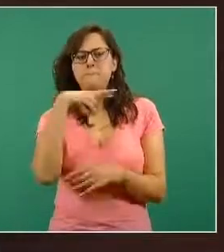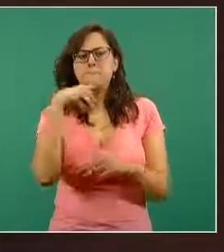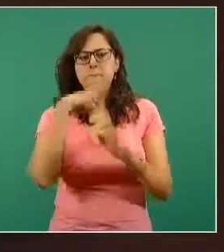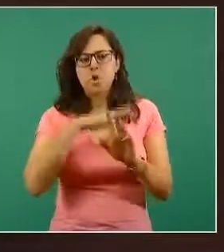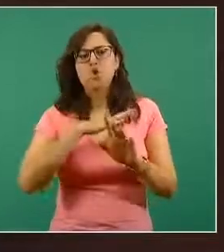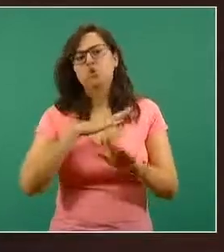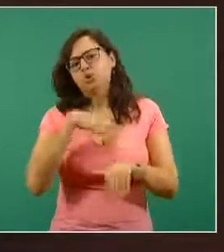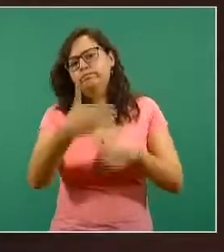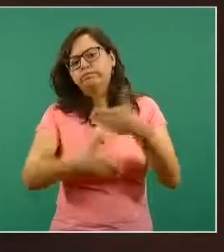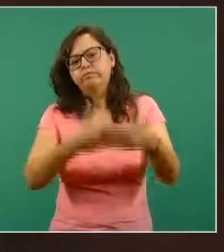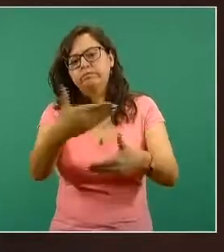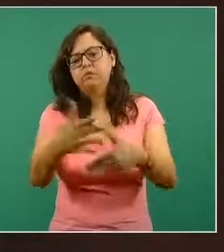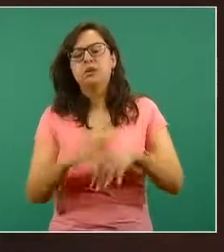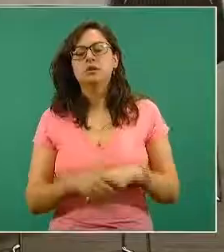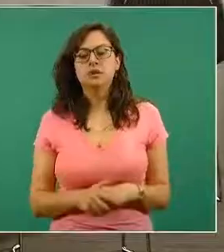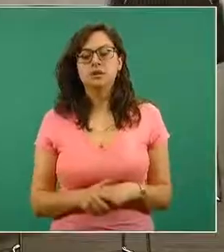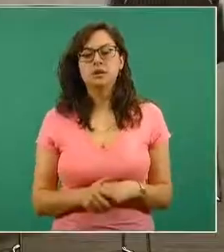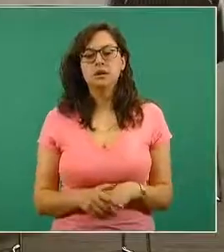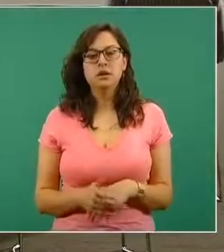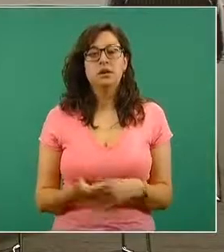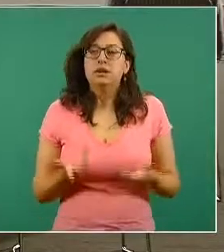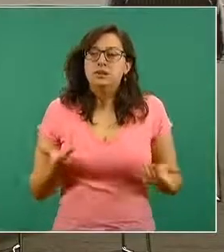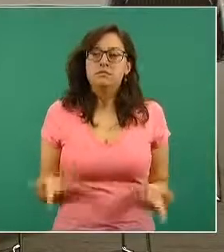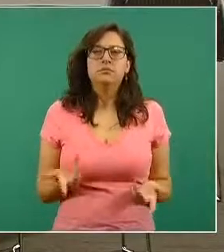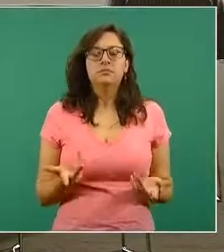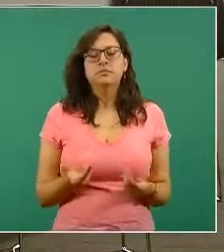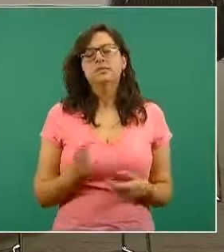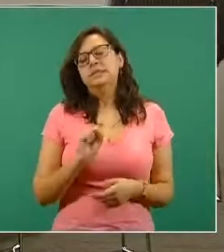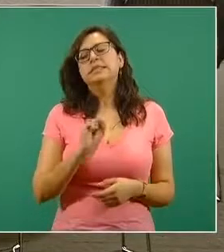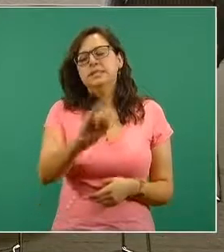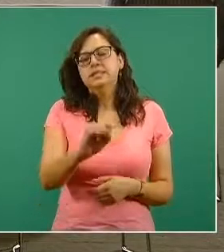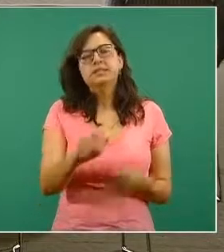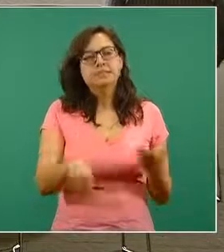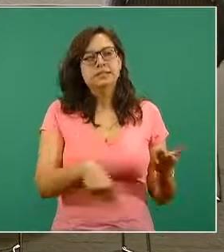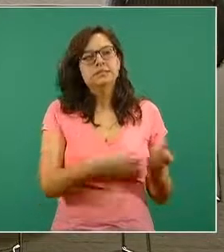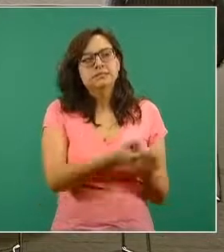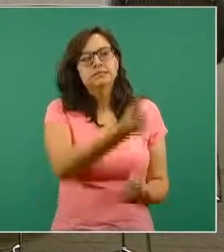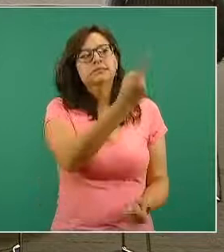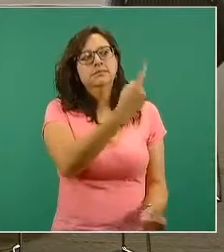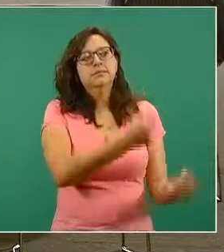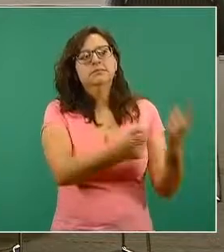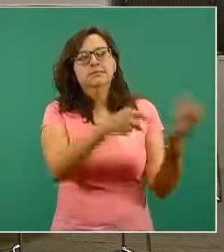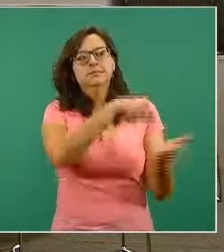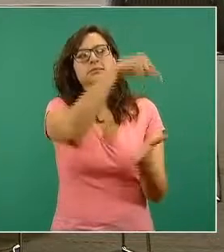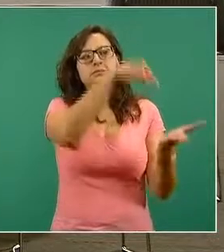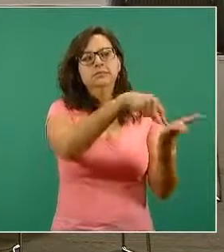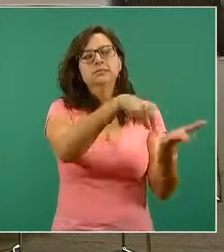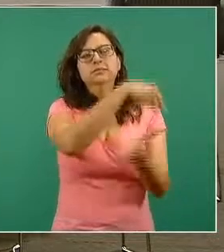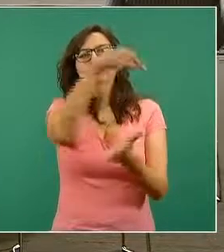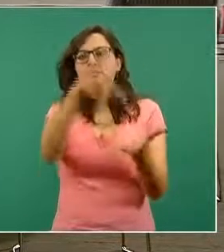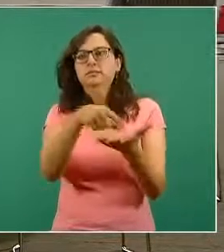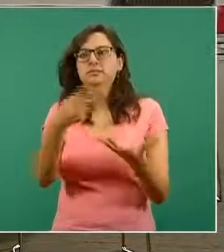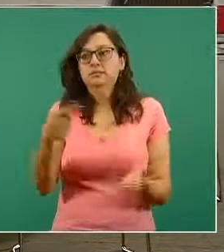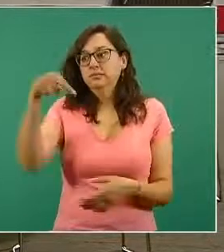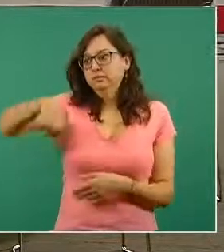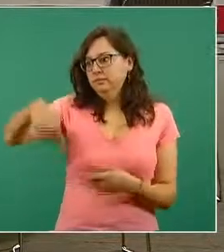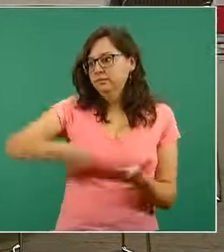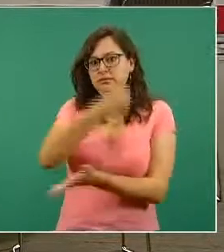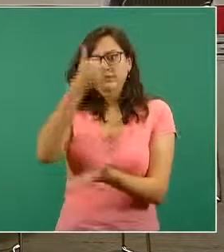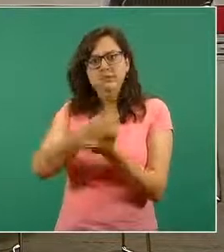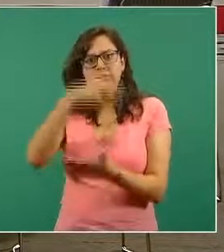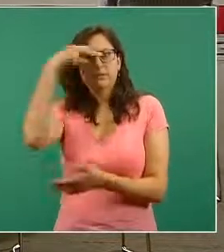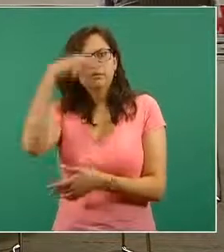en algunos sitios en general, y lo hemos visto aquí en la Ciudad de México. Hay un gran respeto al